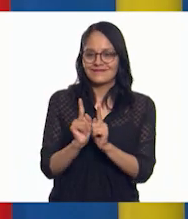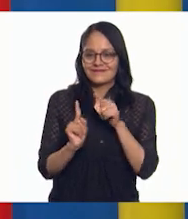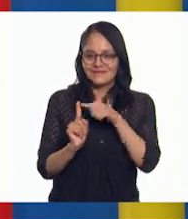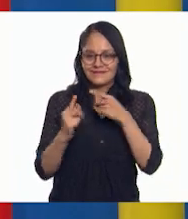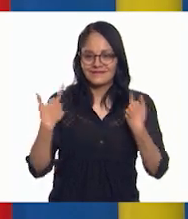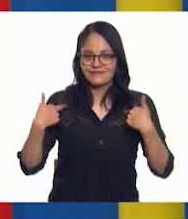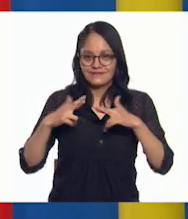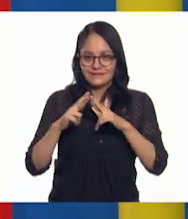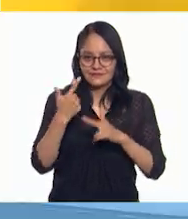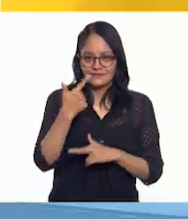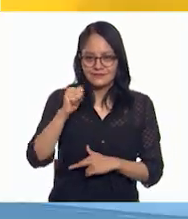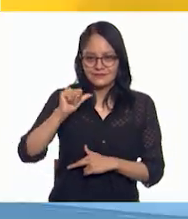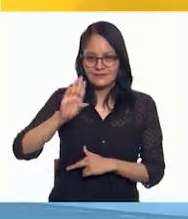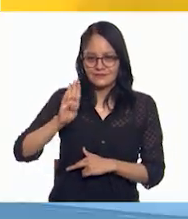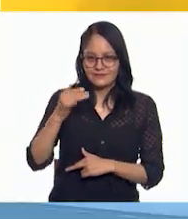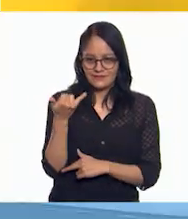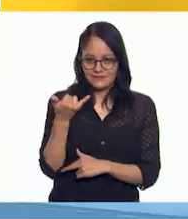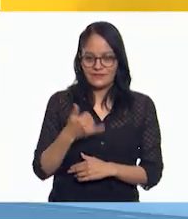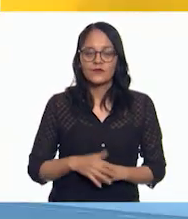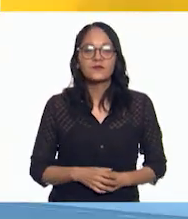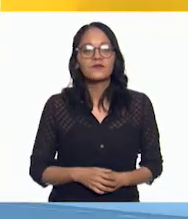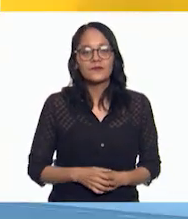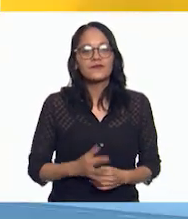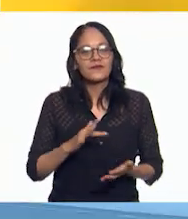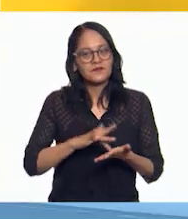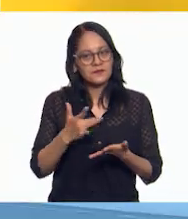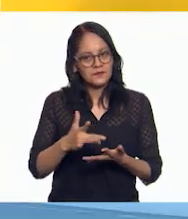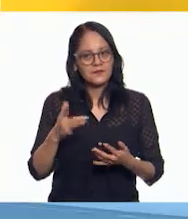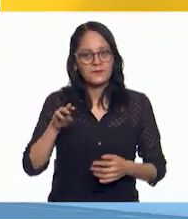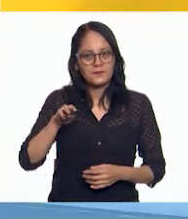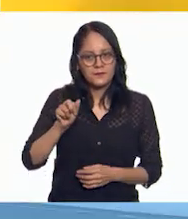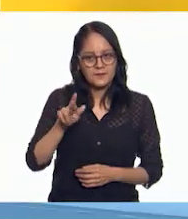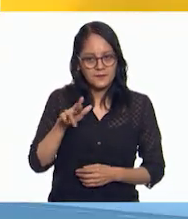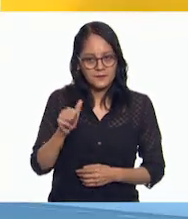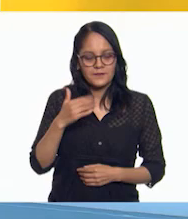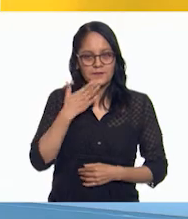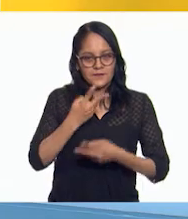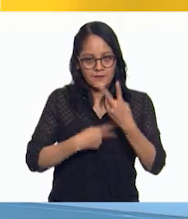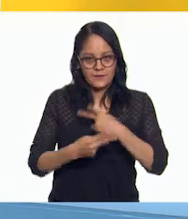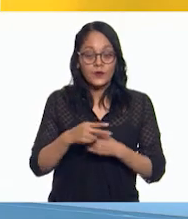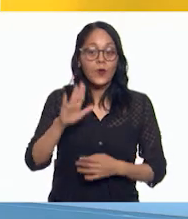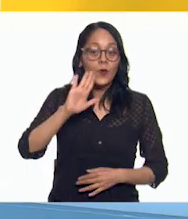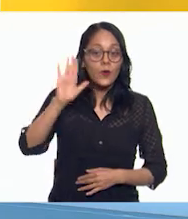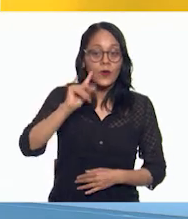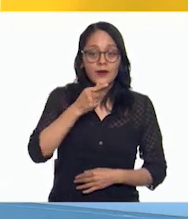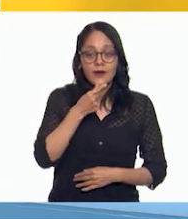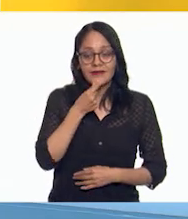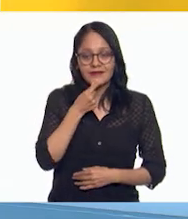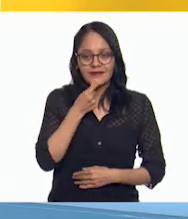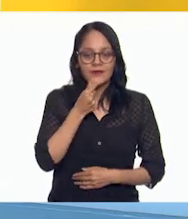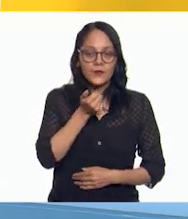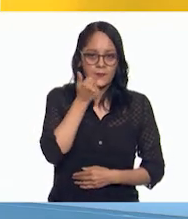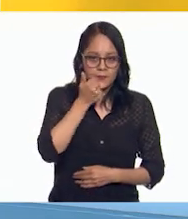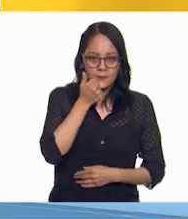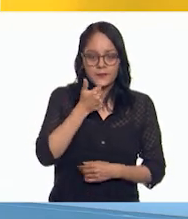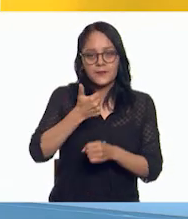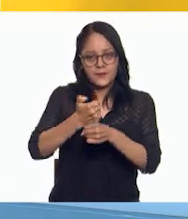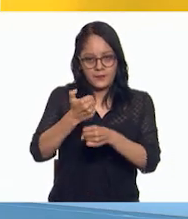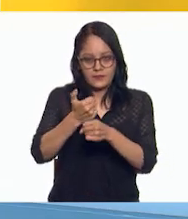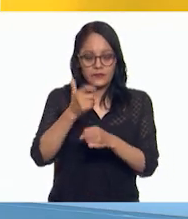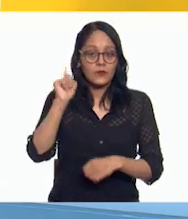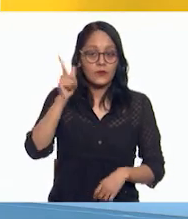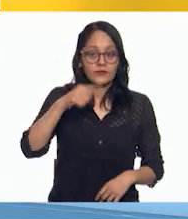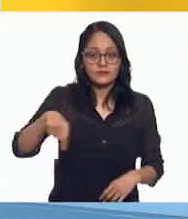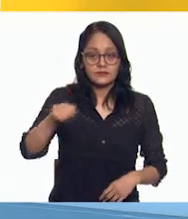Gaby Rivas. Bienvenida, Gaby. María, muchísimas gracias por la bienvenida. Hola, alumnas y alumnos de sexto grado. Espero que se encuentren de